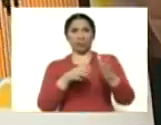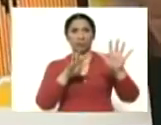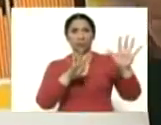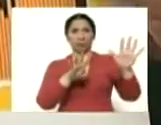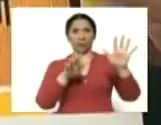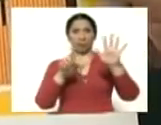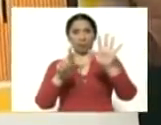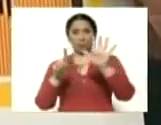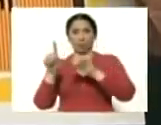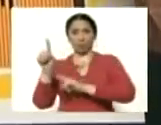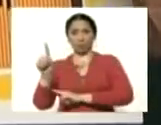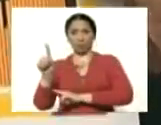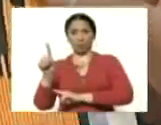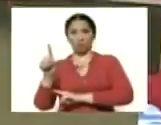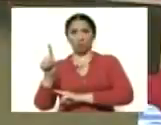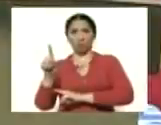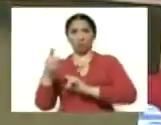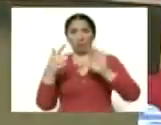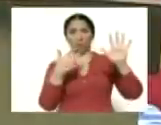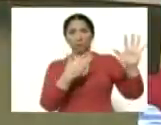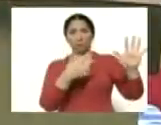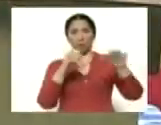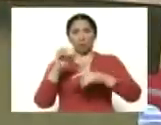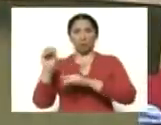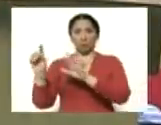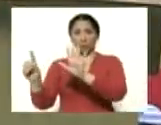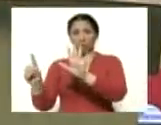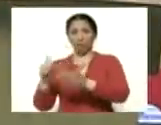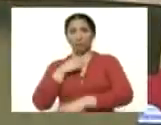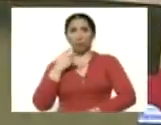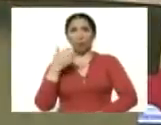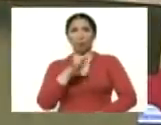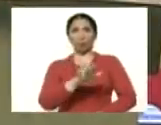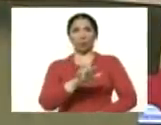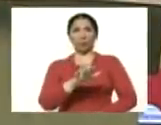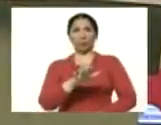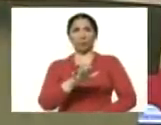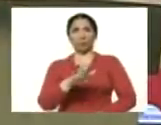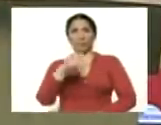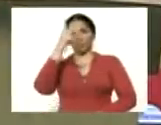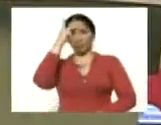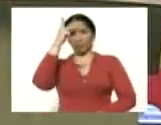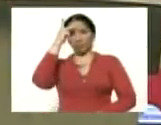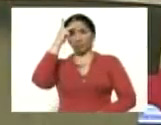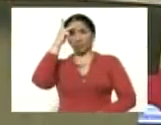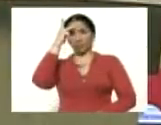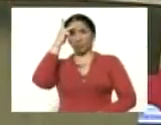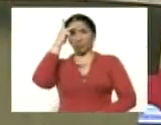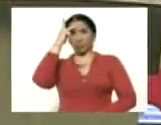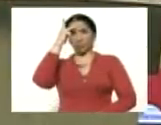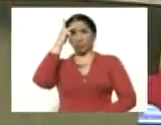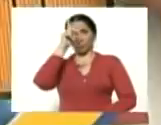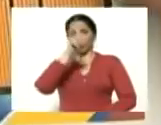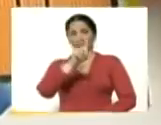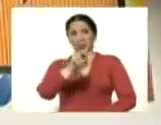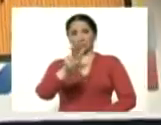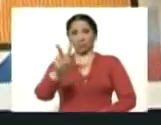77.961 casos con 806 fallecidos. En Perú,